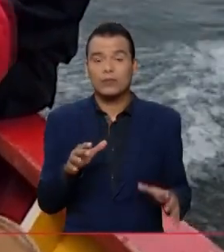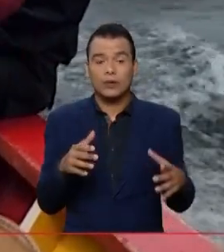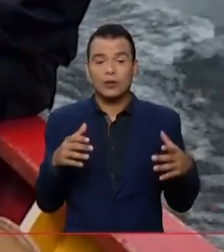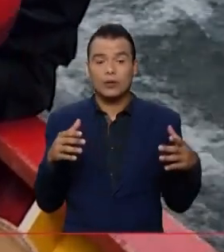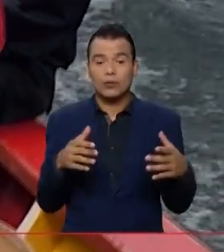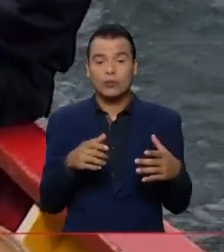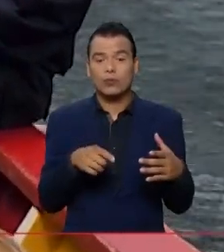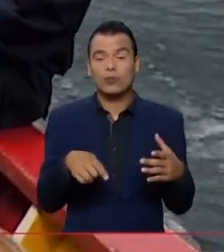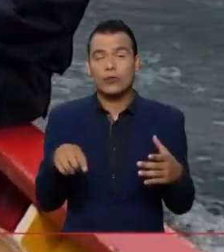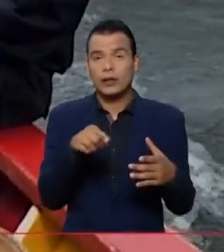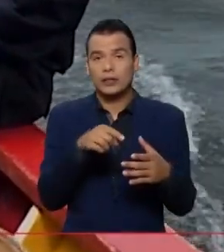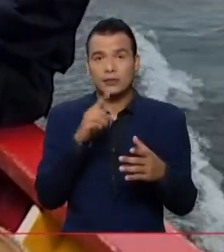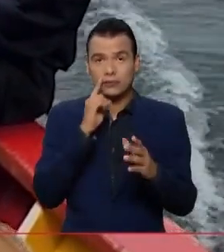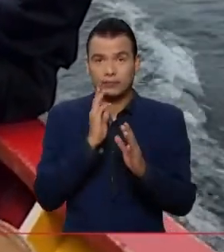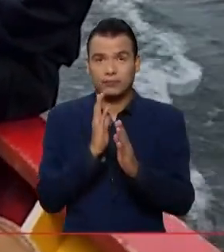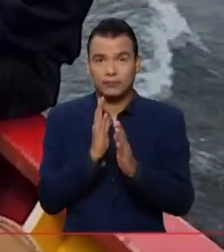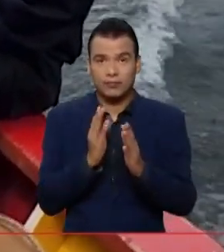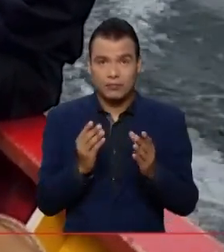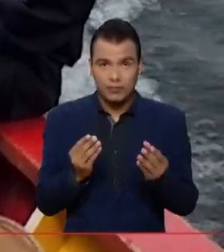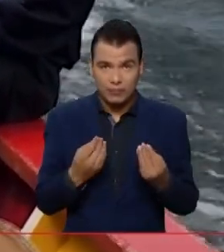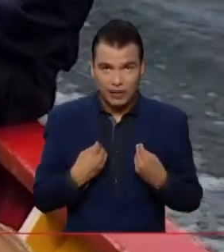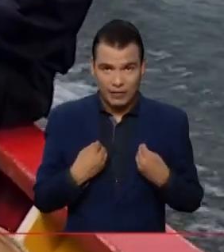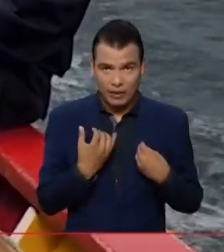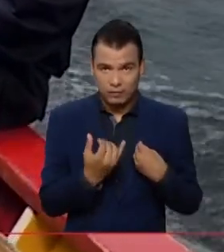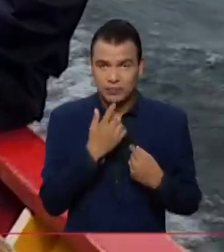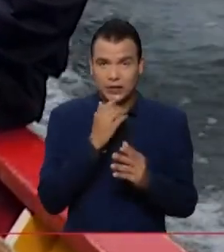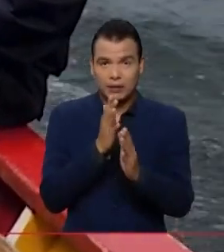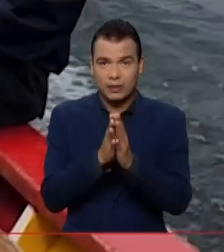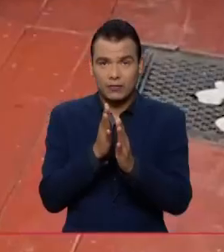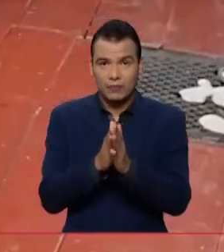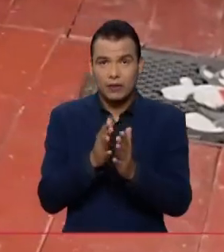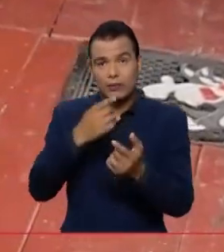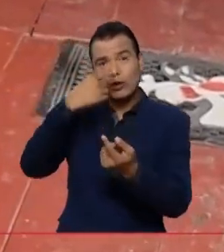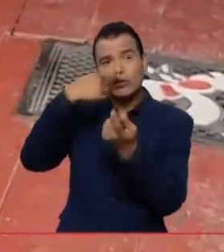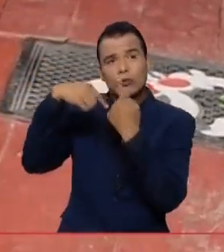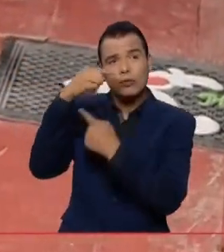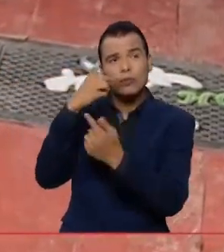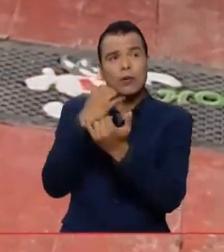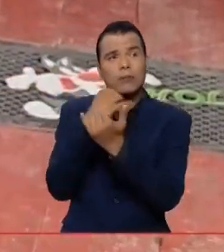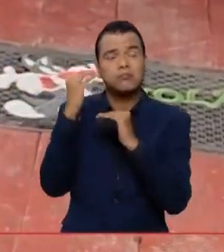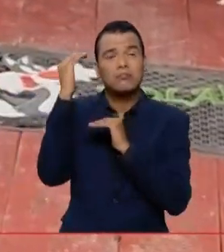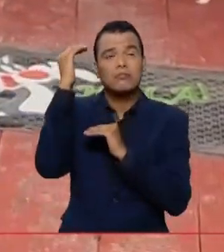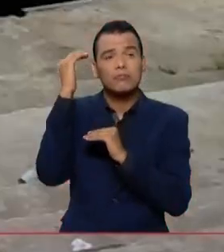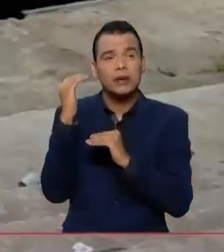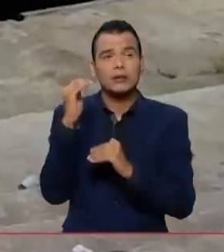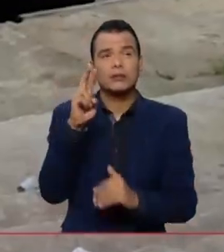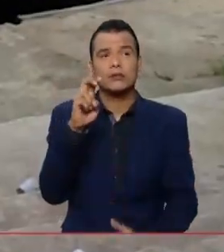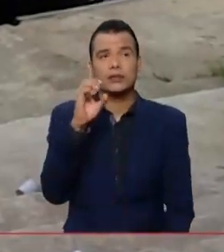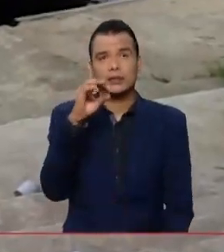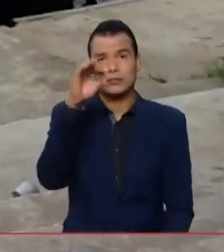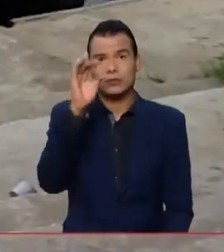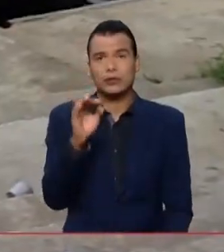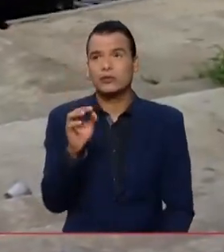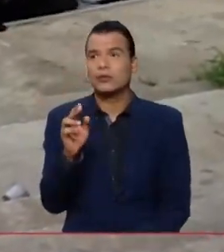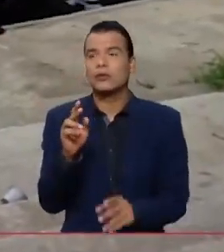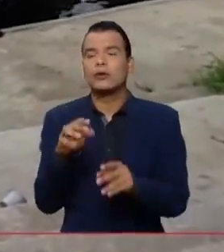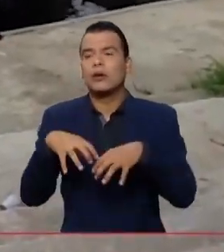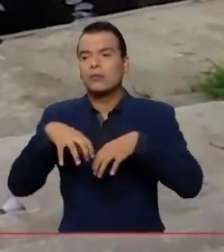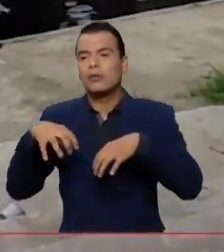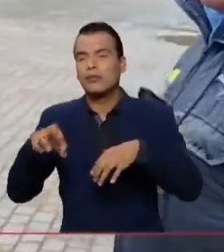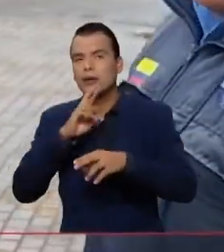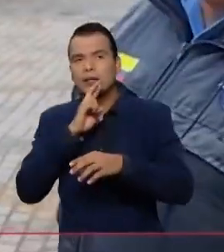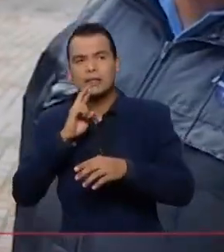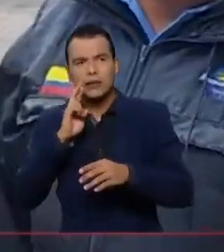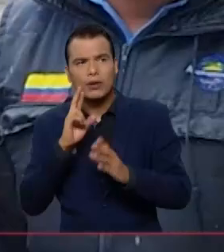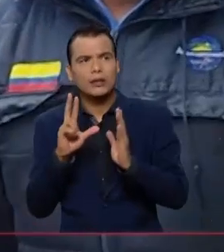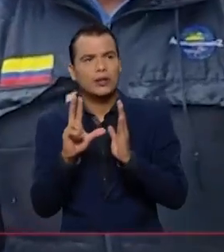3 años después, a hoy, ha disminuido hasta en un 70%. Restaurantes sin comensales, lancheros y propietarios de